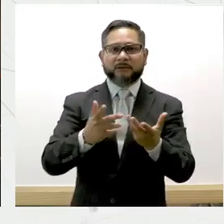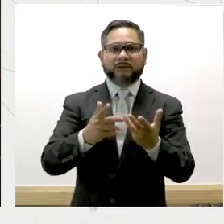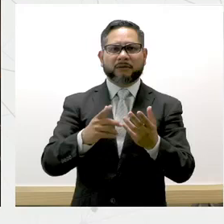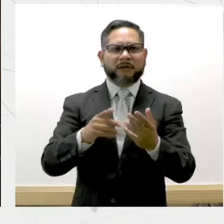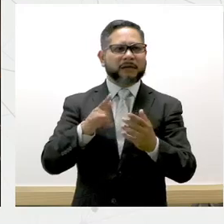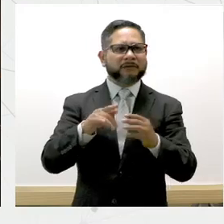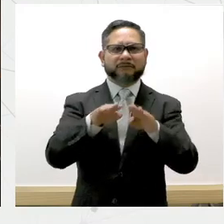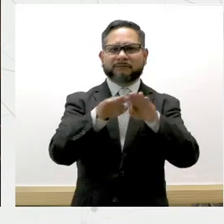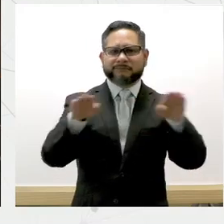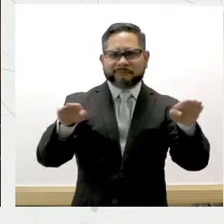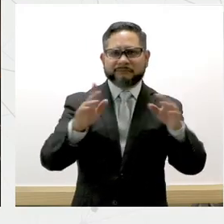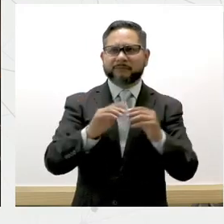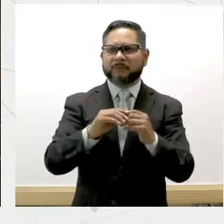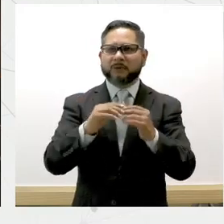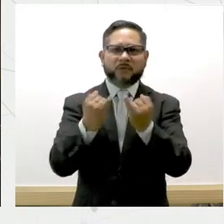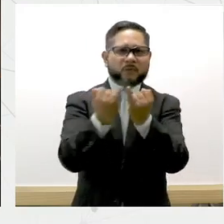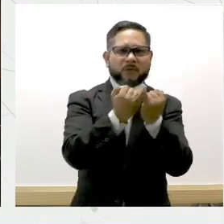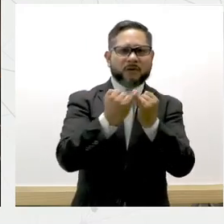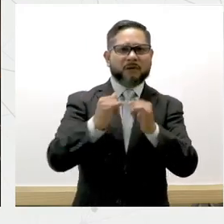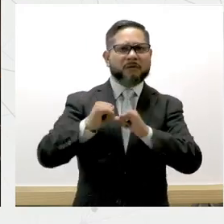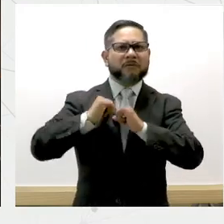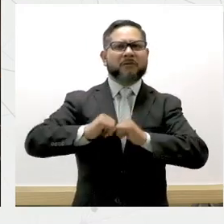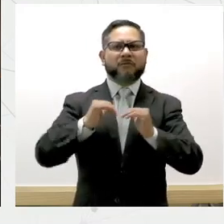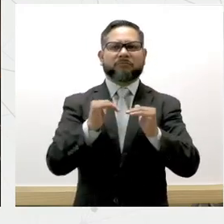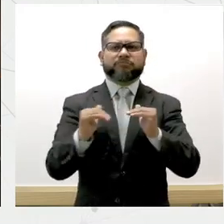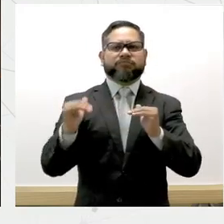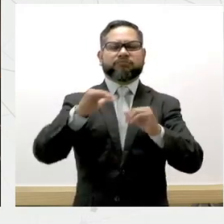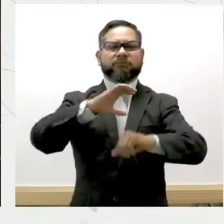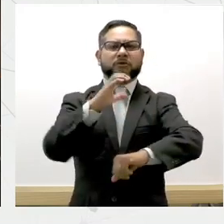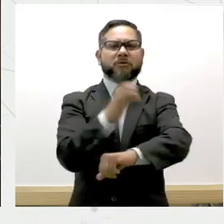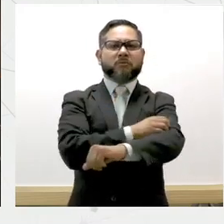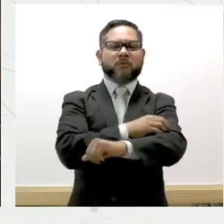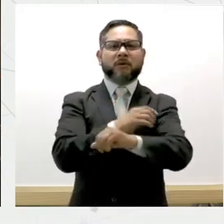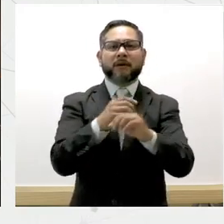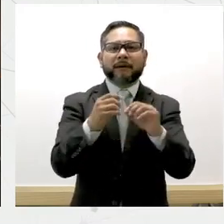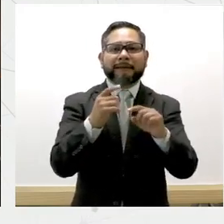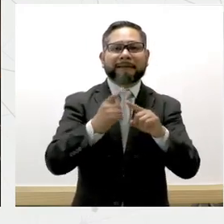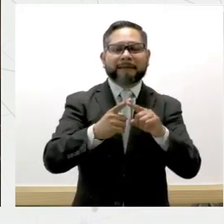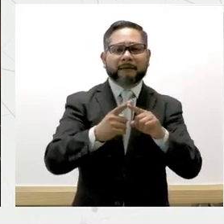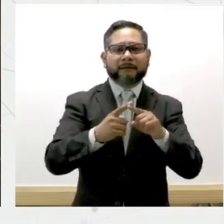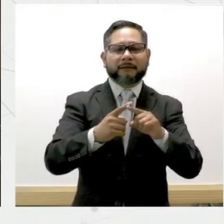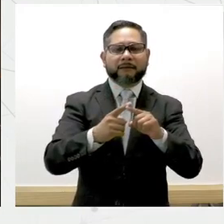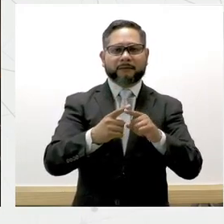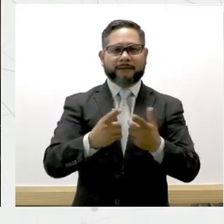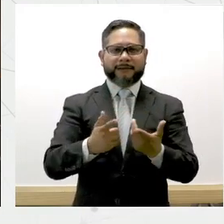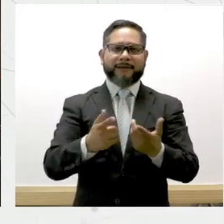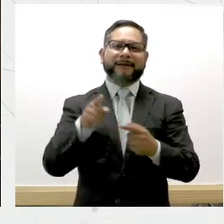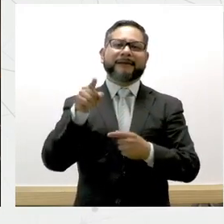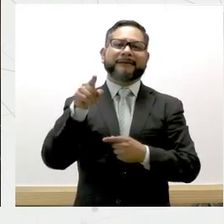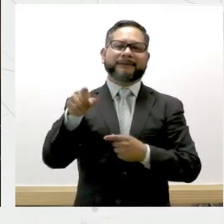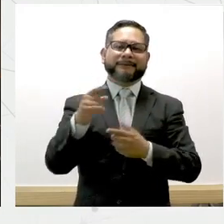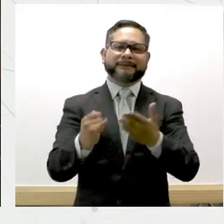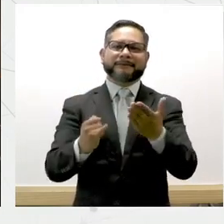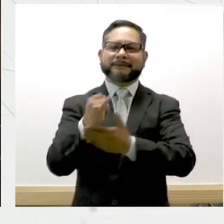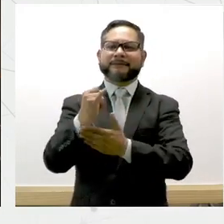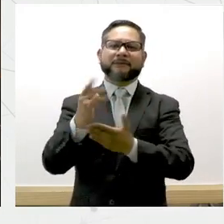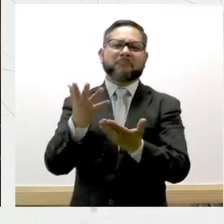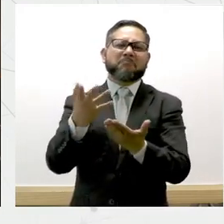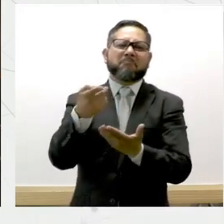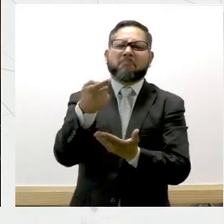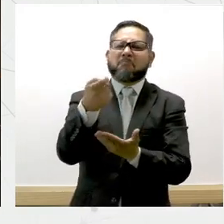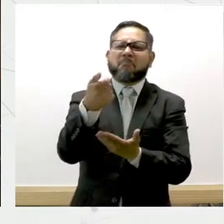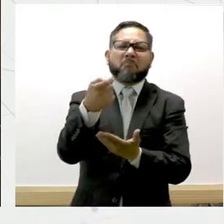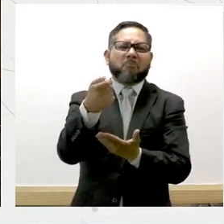Es decir, que aunque sí que ocupan puestos de poder, en muchos casos están vinculados a áreas pues de menor carga de decisión y de menor presupuesto. Por